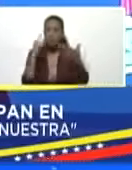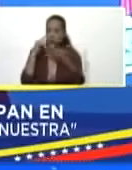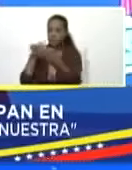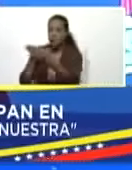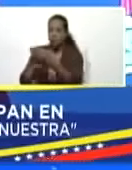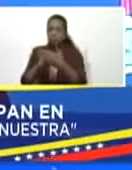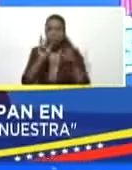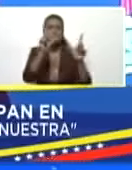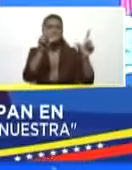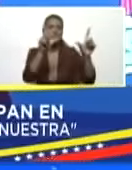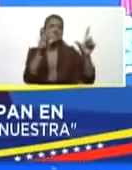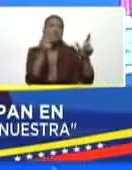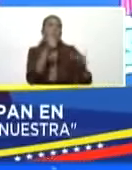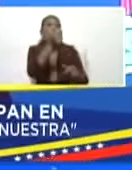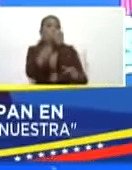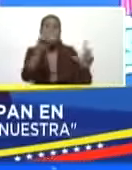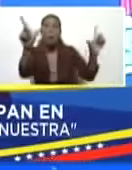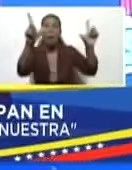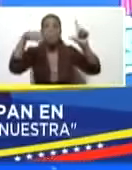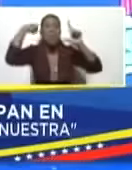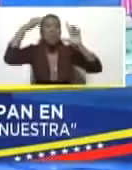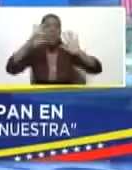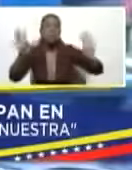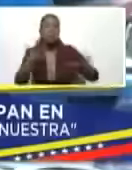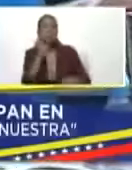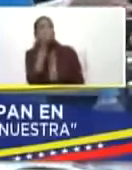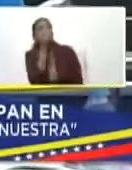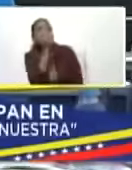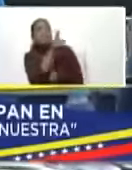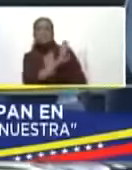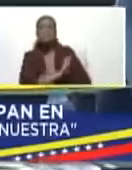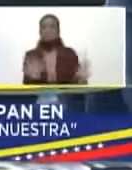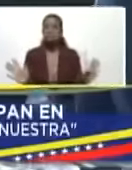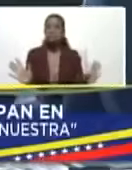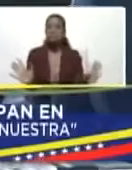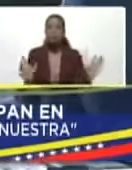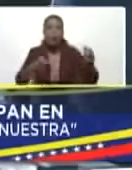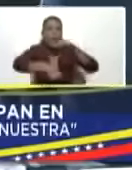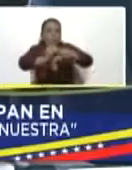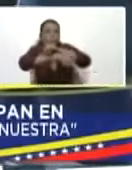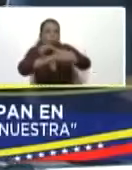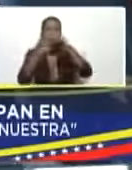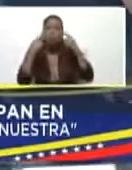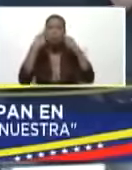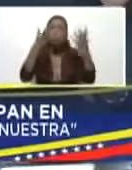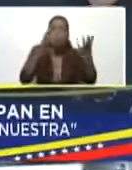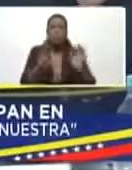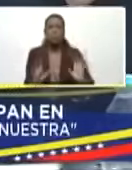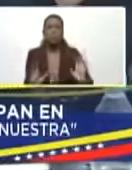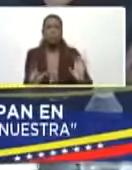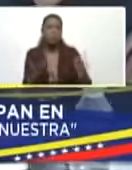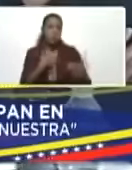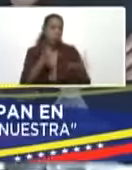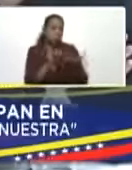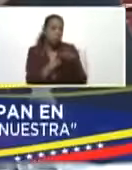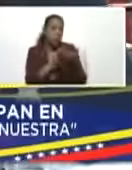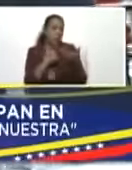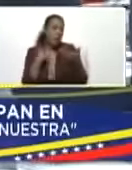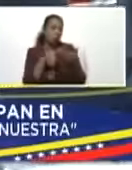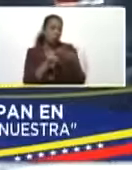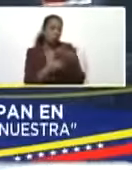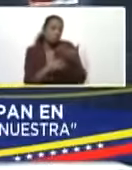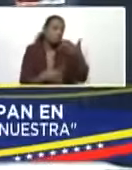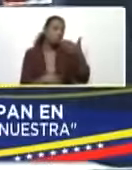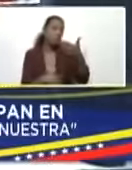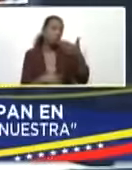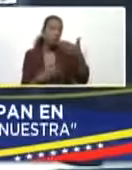prende un televisor es para poner una película, un partido de fútbol, desde su teléfono